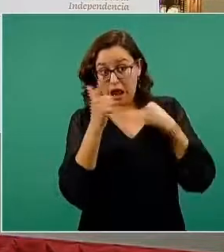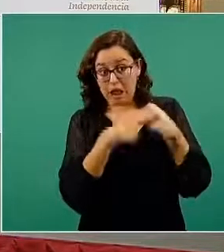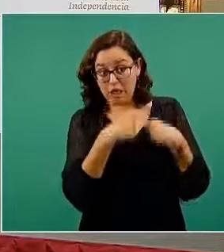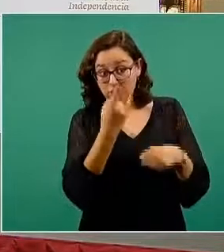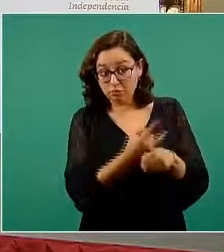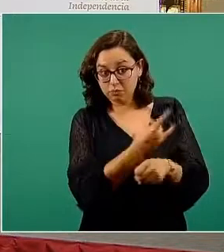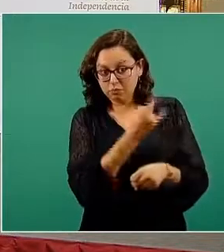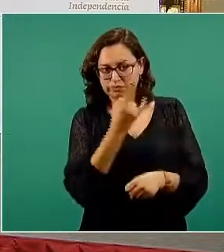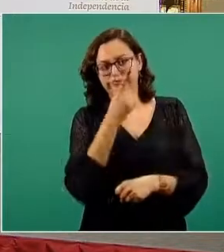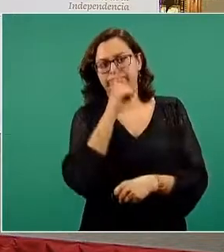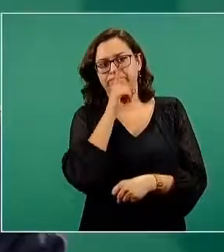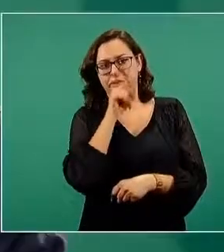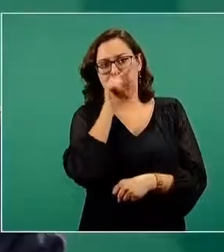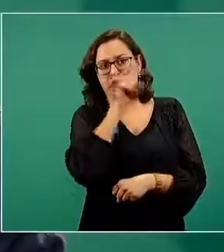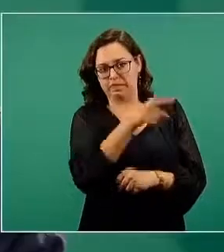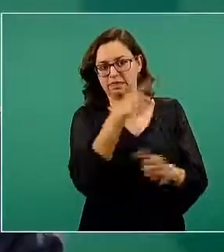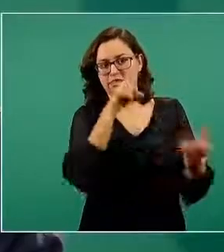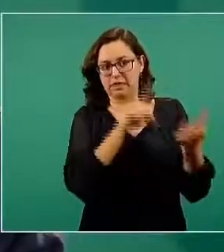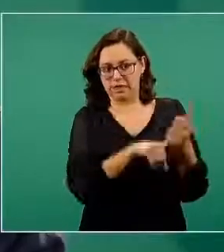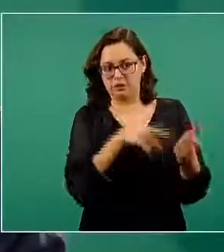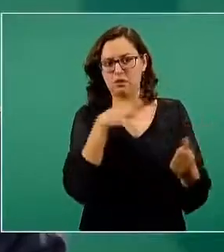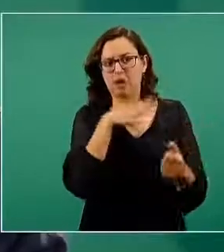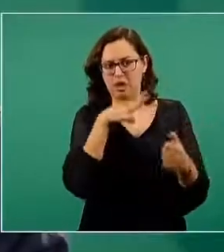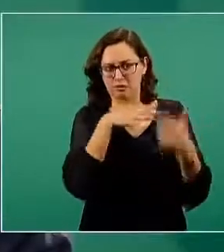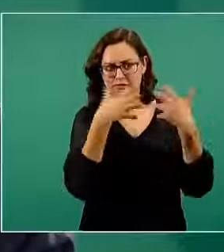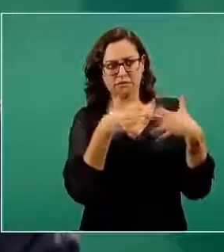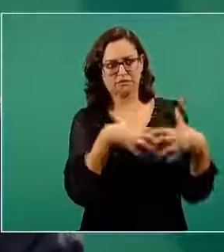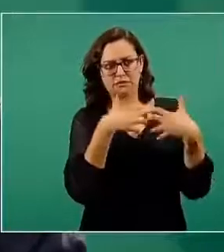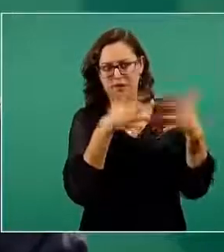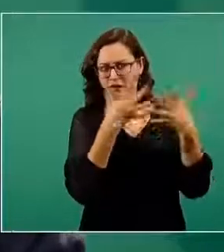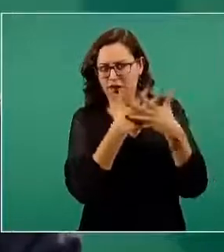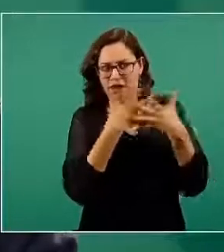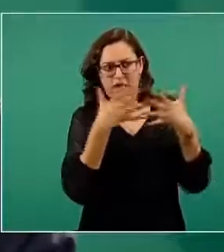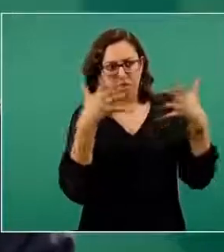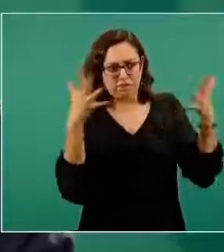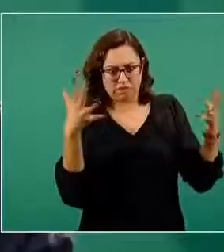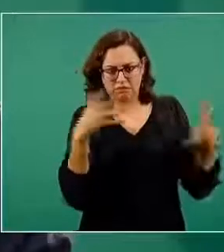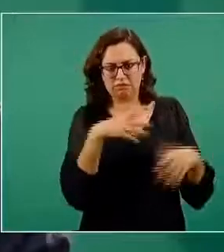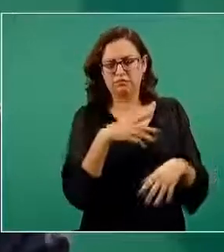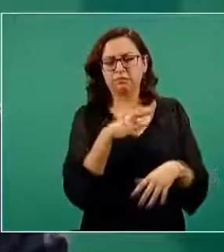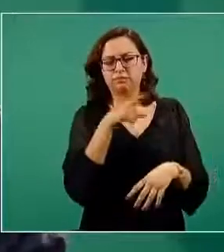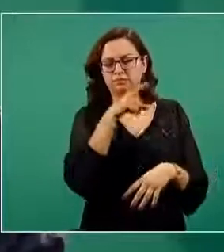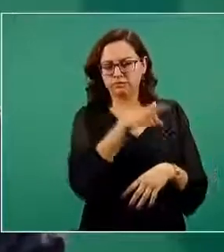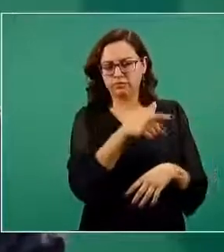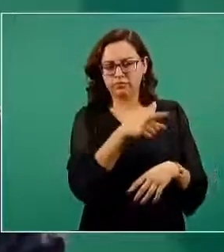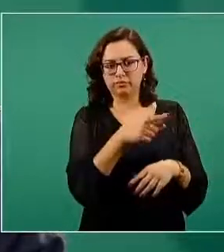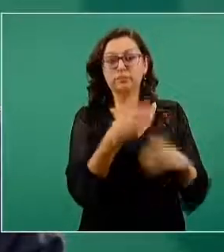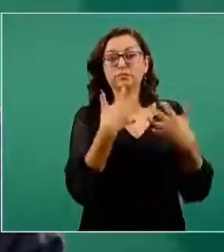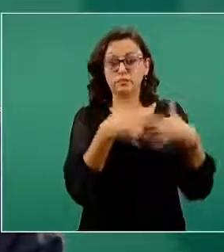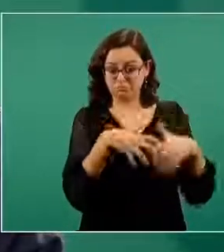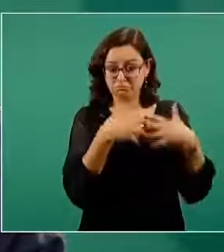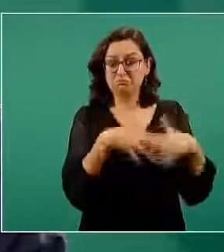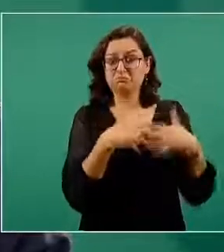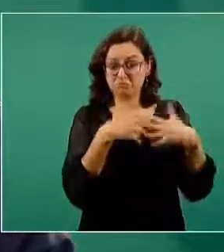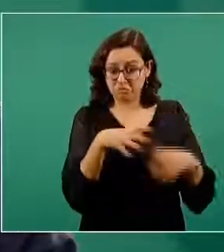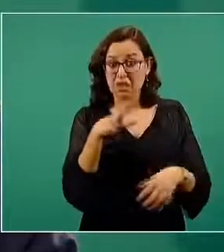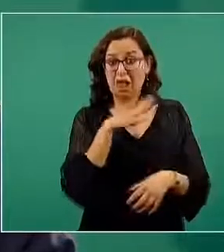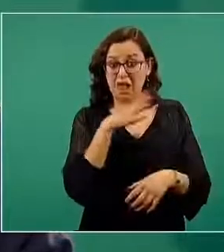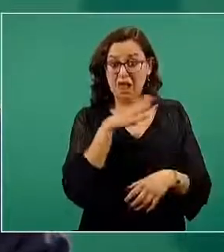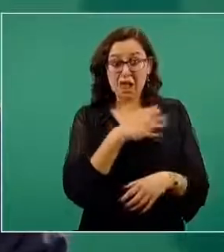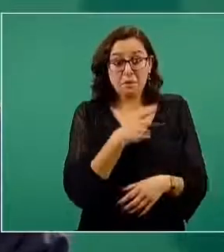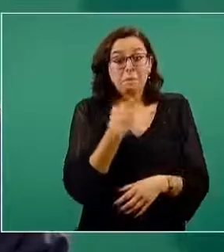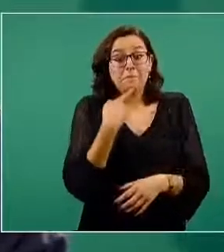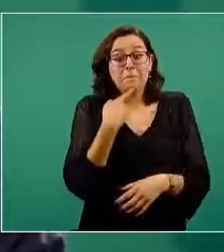del mundo, el Instituto Serológico de la India, y en este momento no están saliendo vacunas de India por una